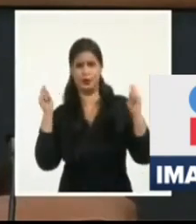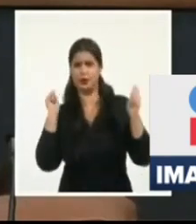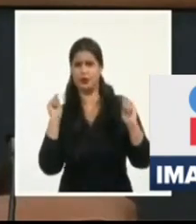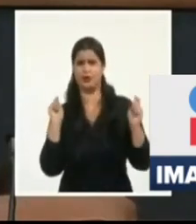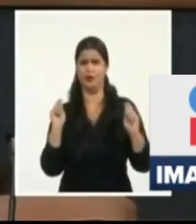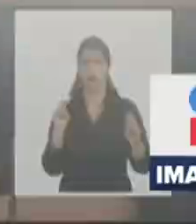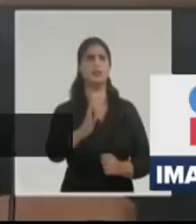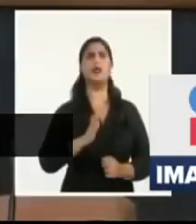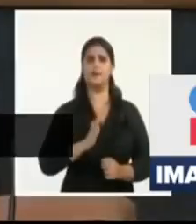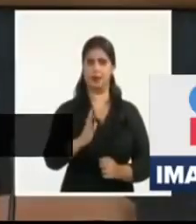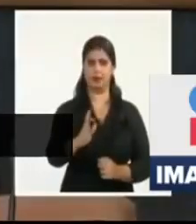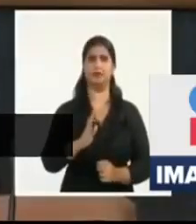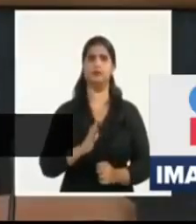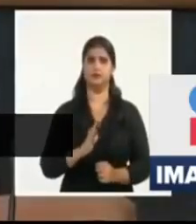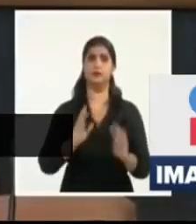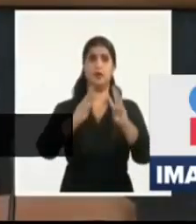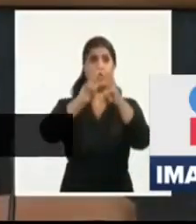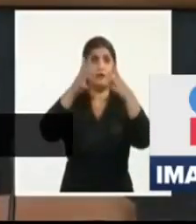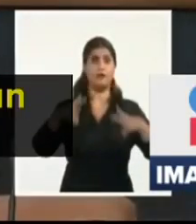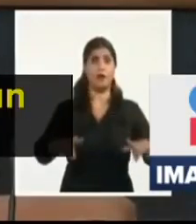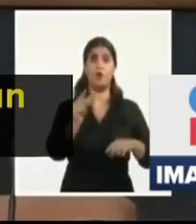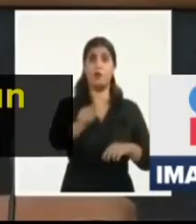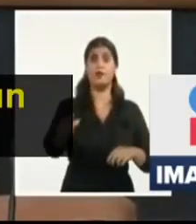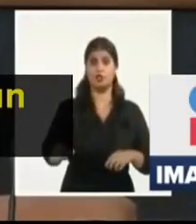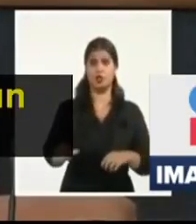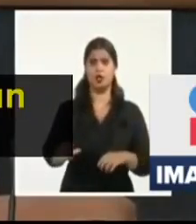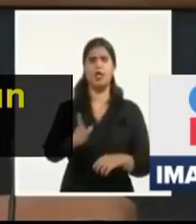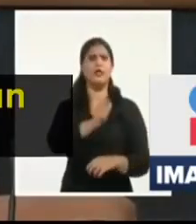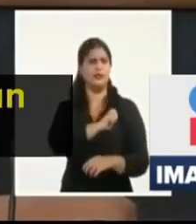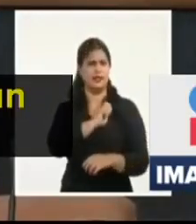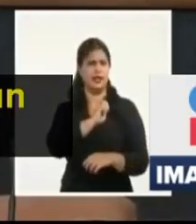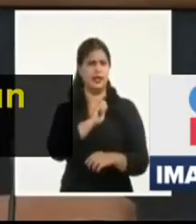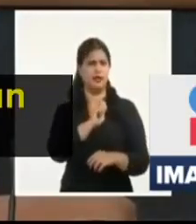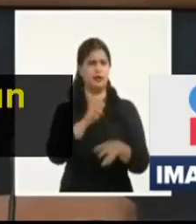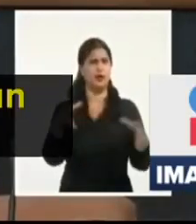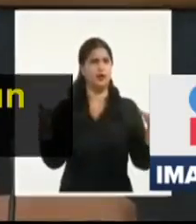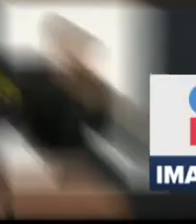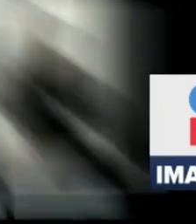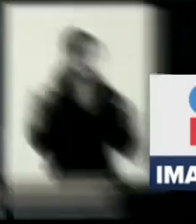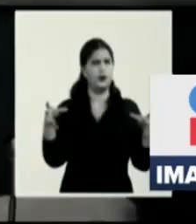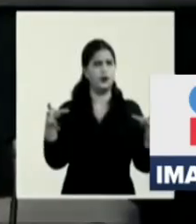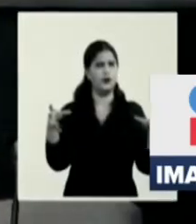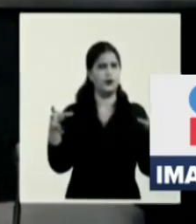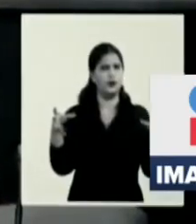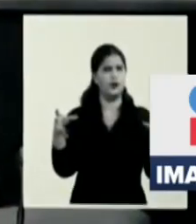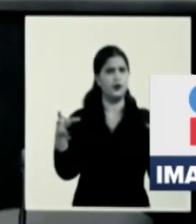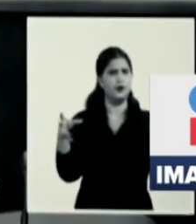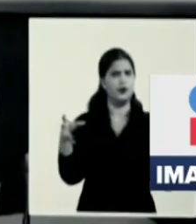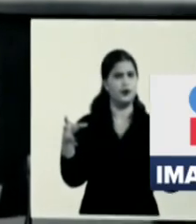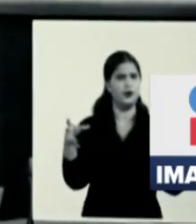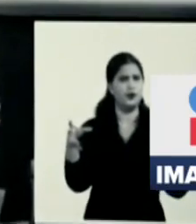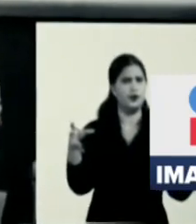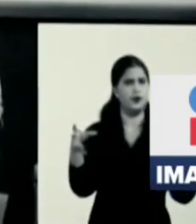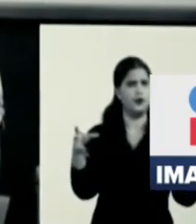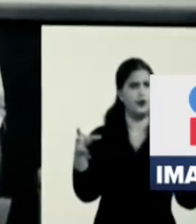de subversión. A lo que están llamando se puede catalogar como un terrorismo mediático.